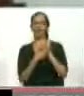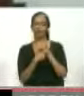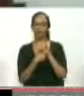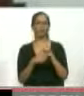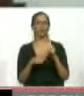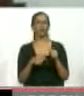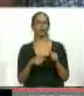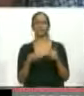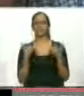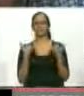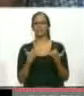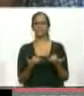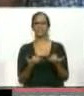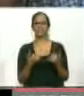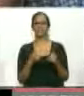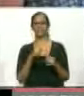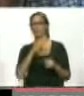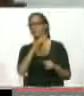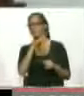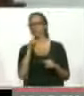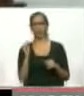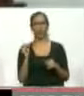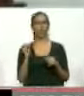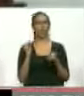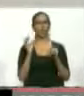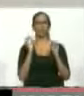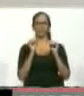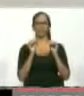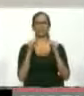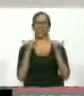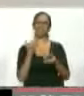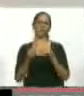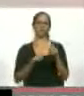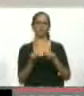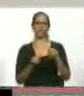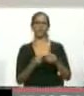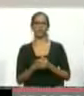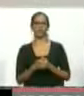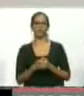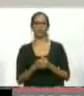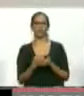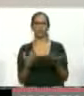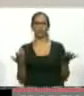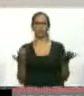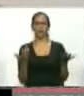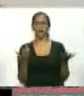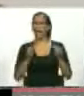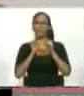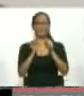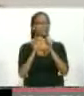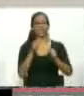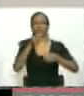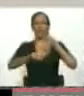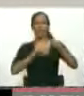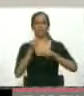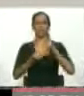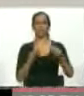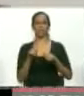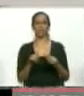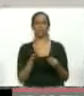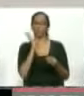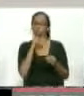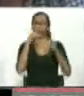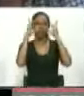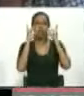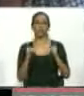porque no es convocado con wilde ya sólo hicimos para que vamos a perder se está combatiendo así que otra opción que